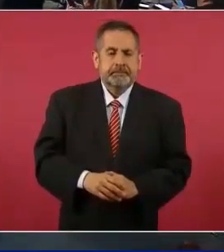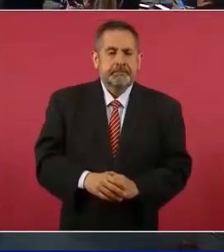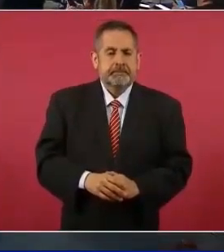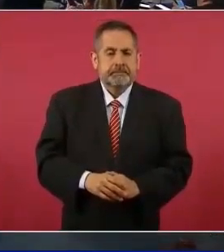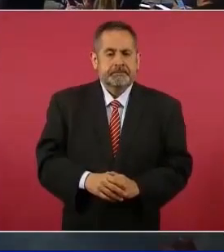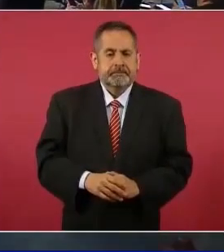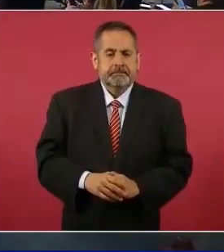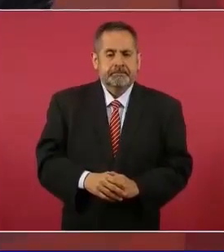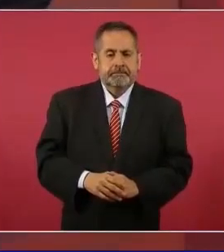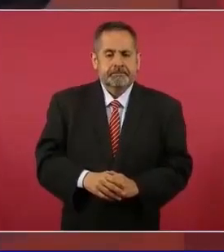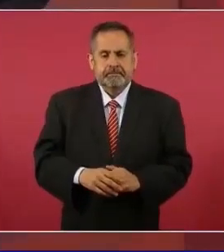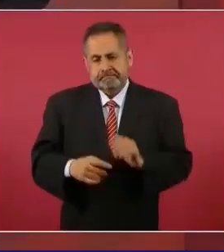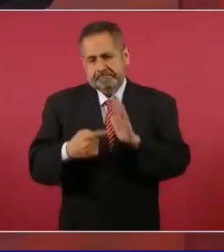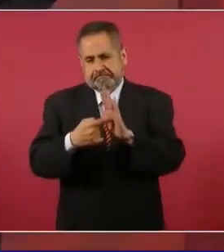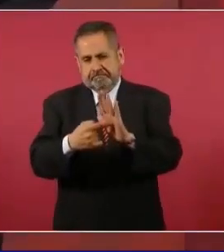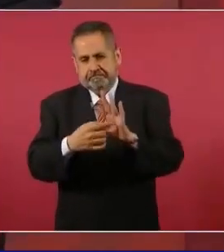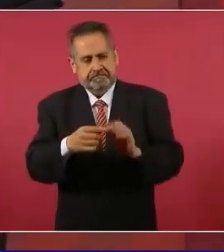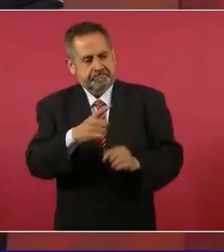hacerlos enojar